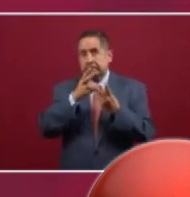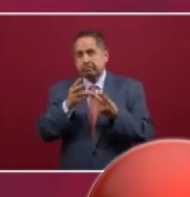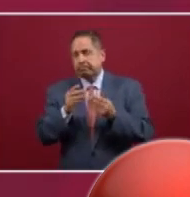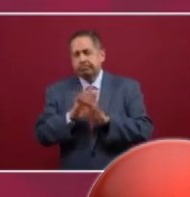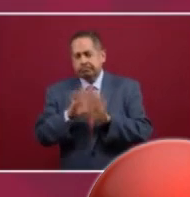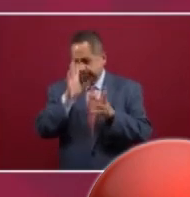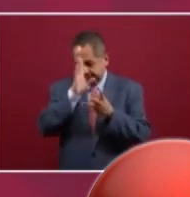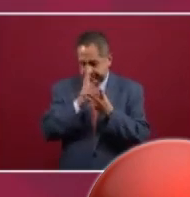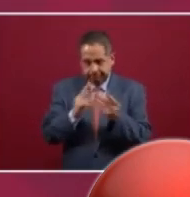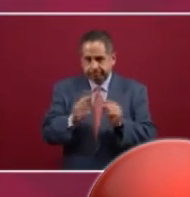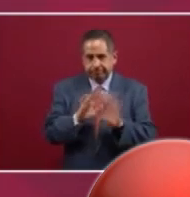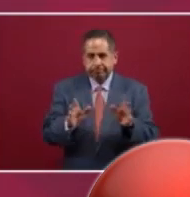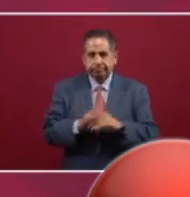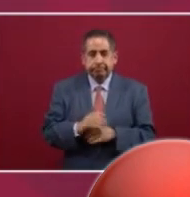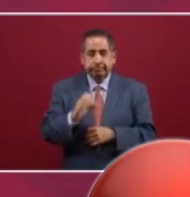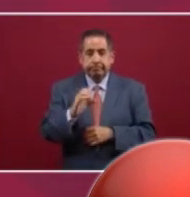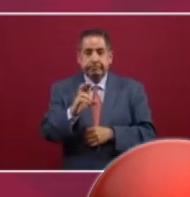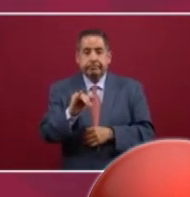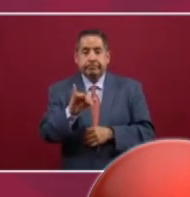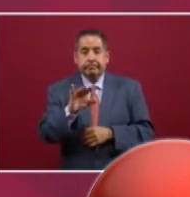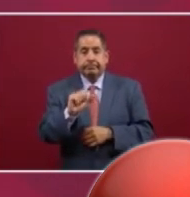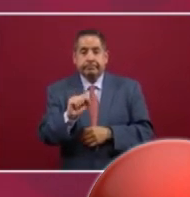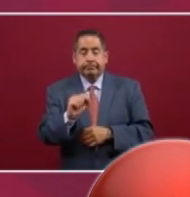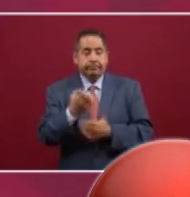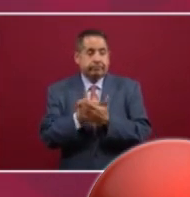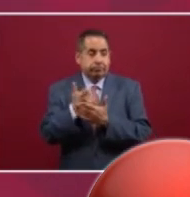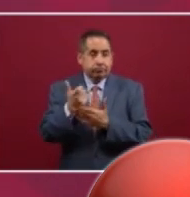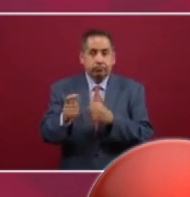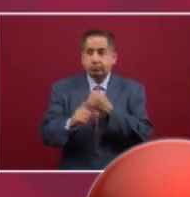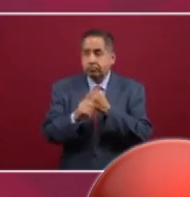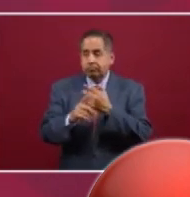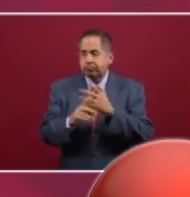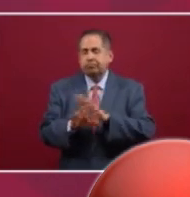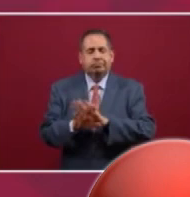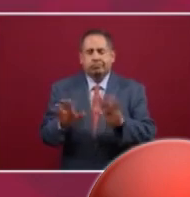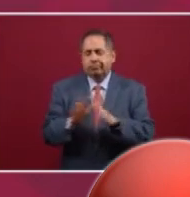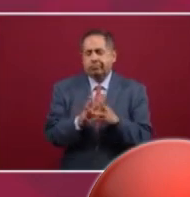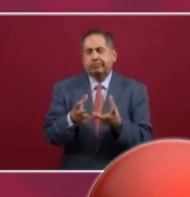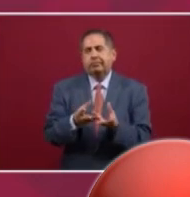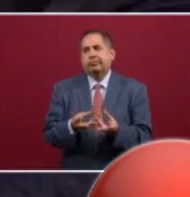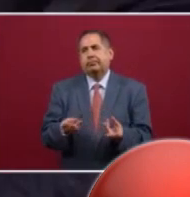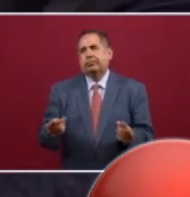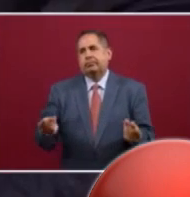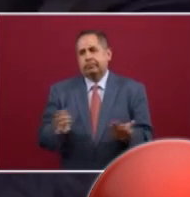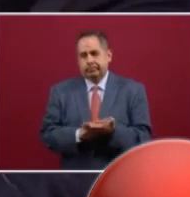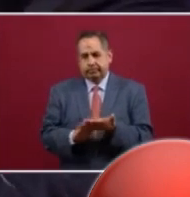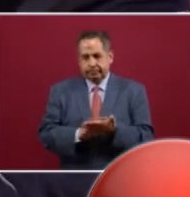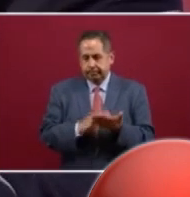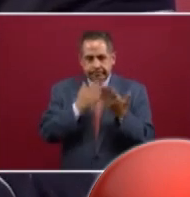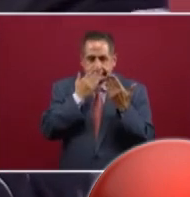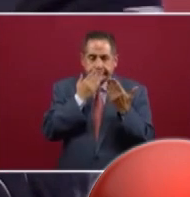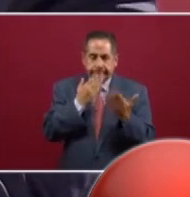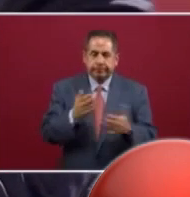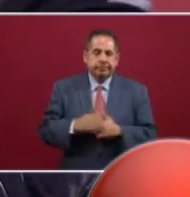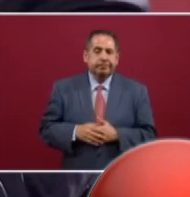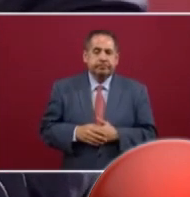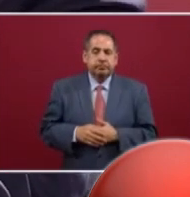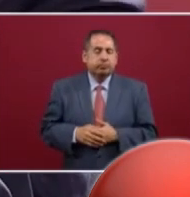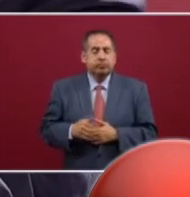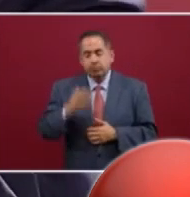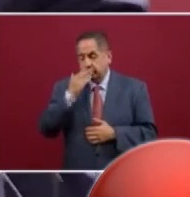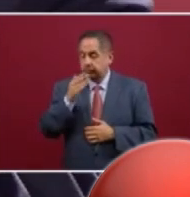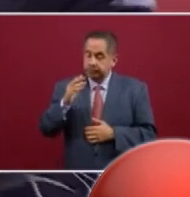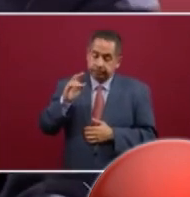posibilidad de una crisis económica, financiera, en fin, fueron muy